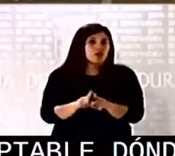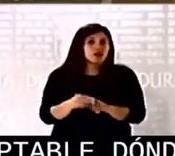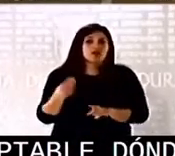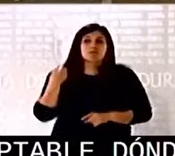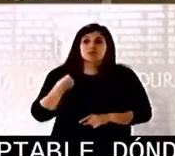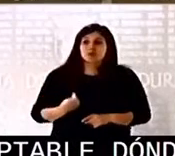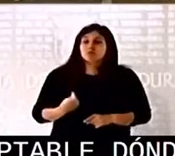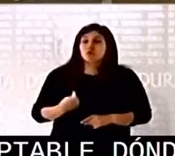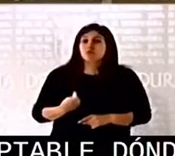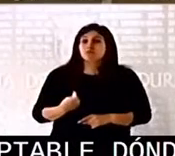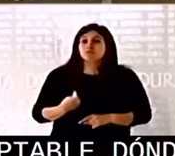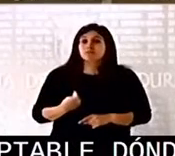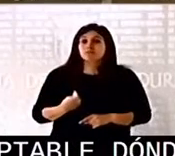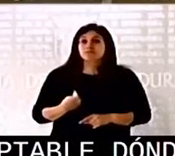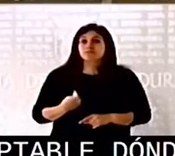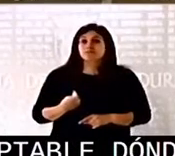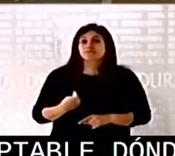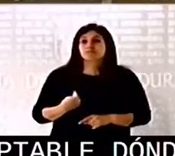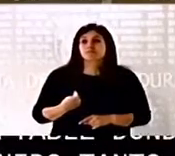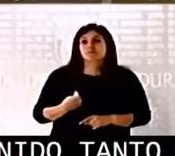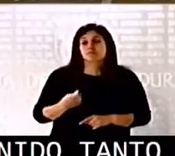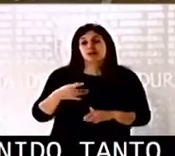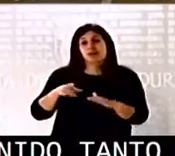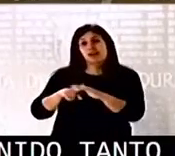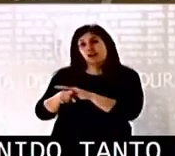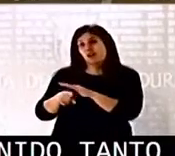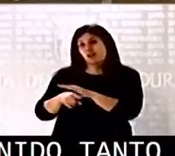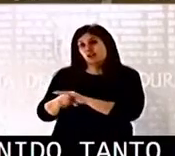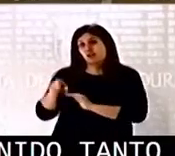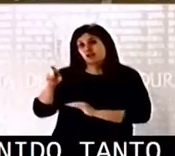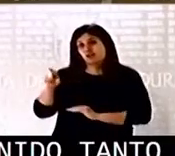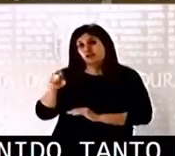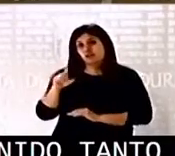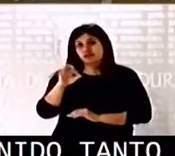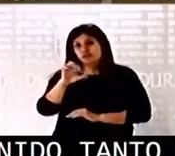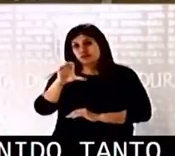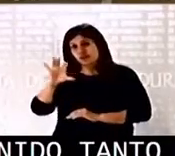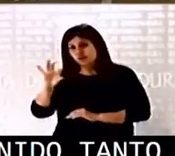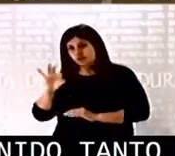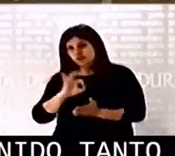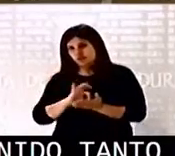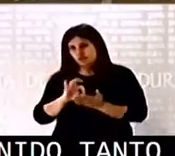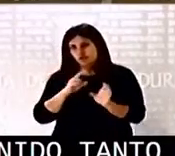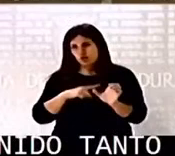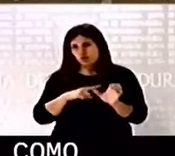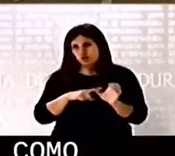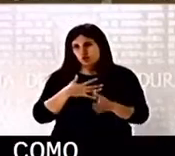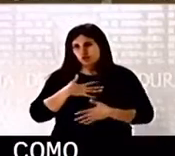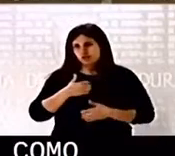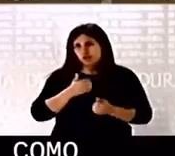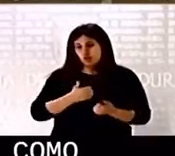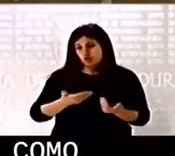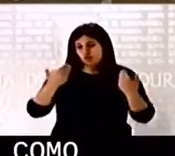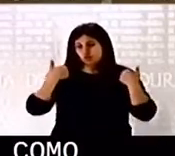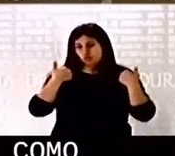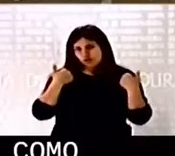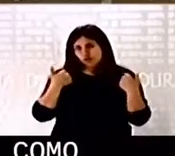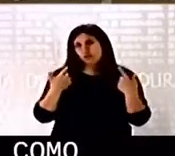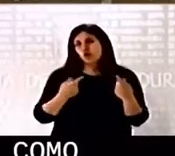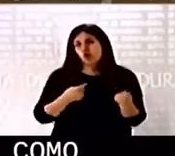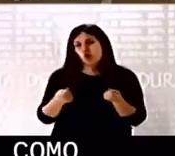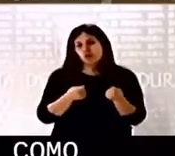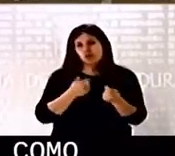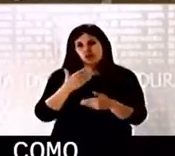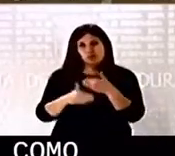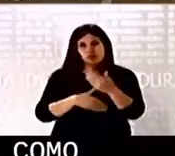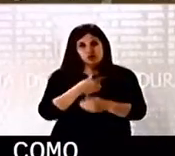mantenido tanto el gerente del Servicio Extremeño de Salud como coordinador del proceso de vacunación,